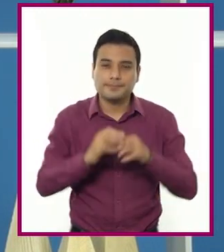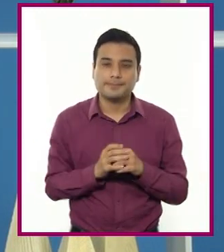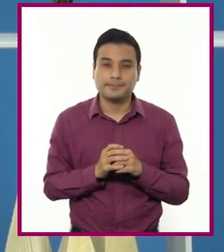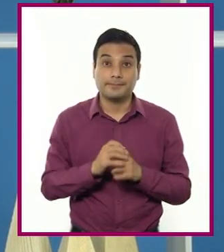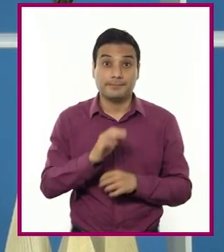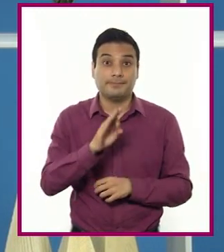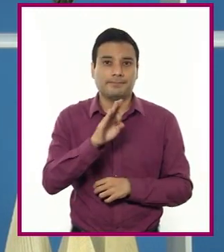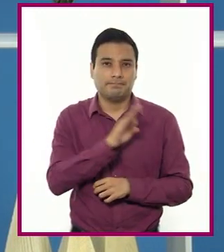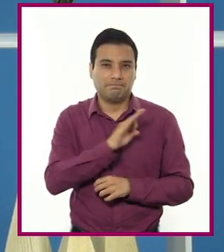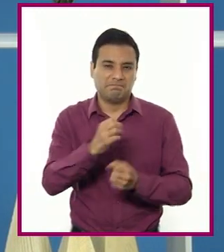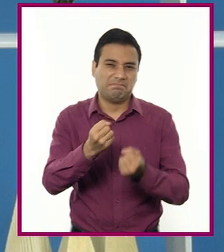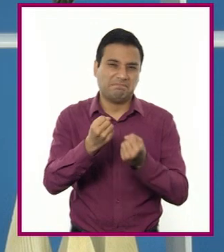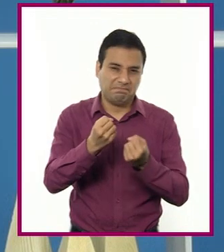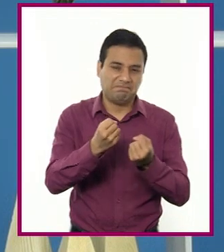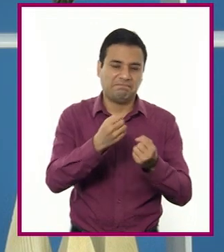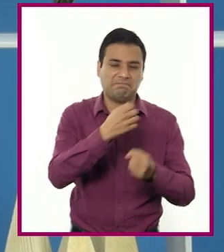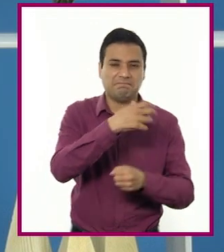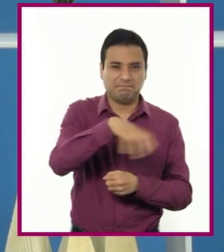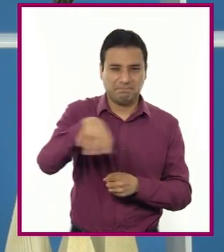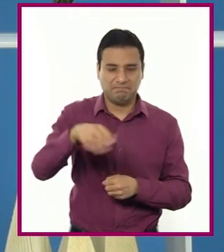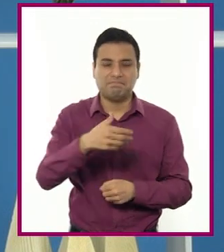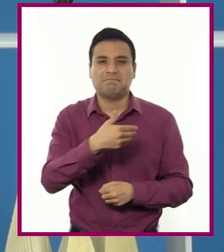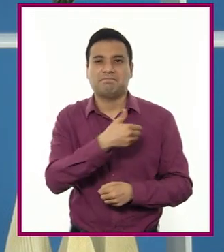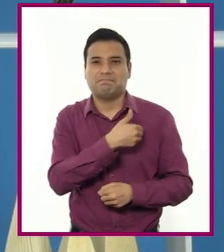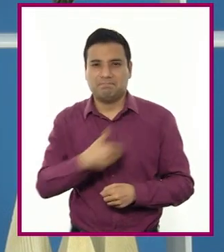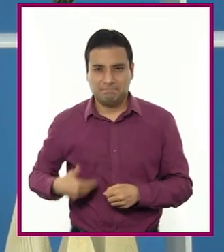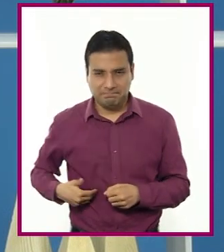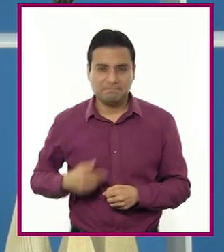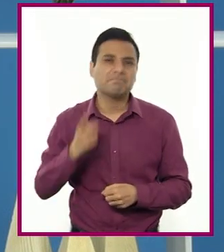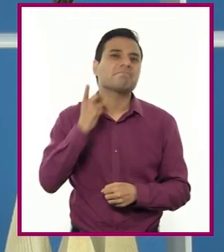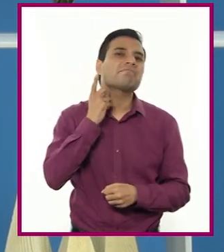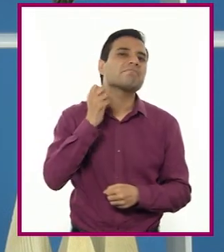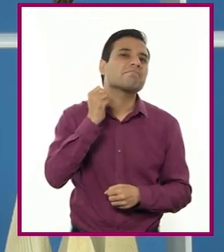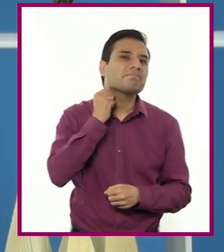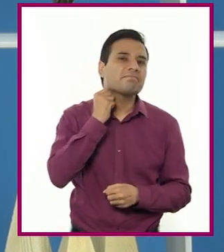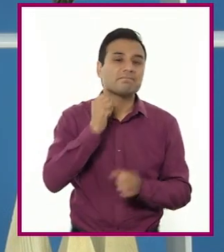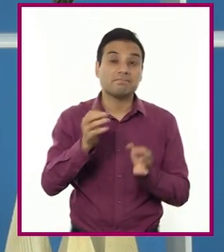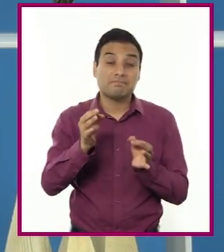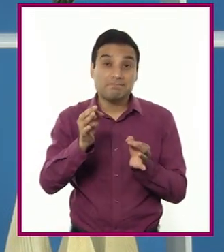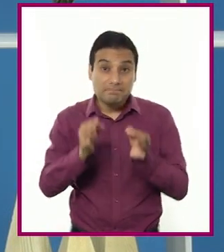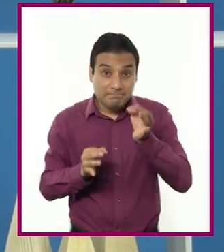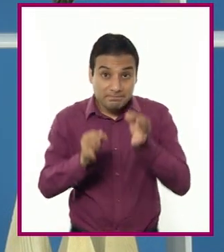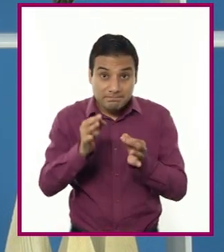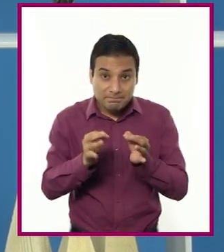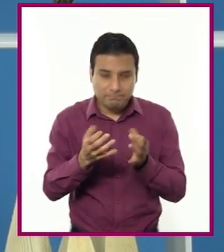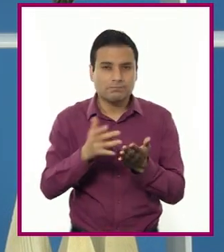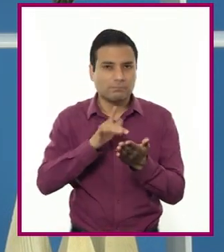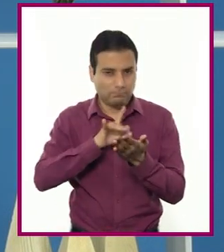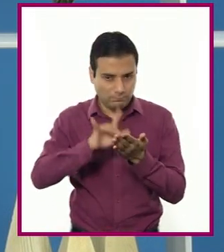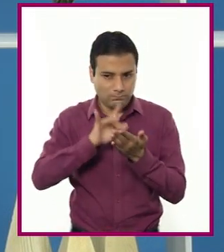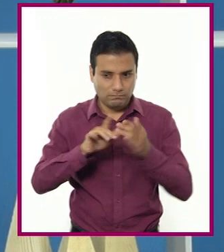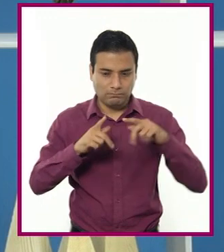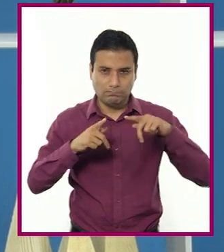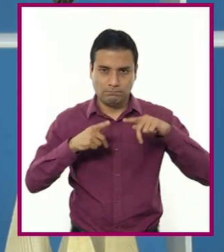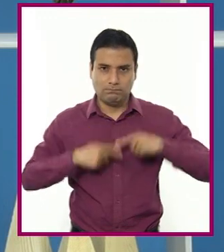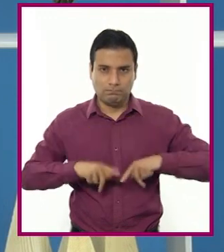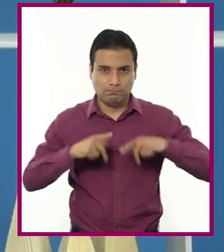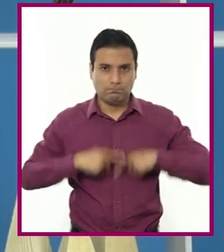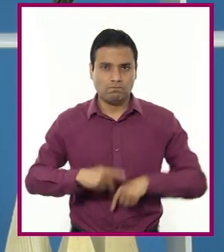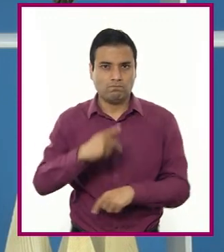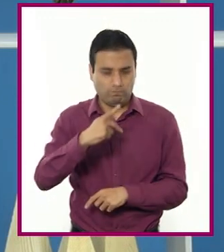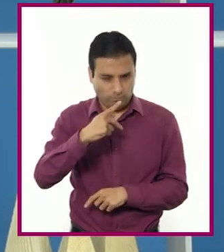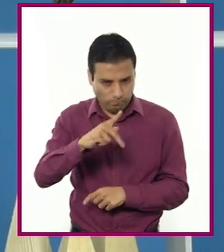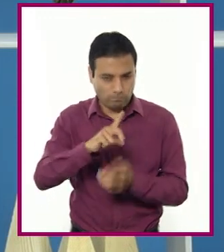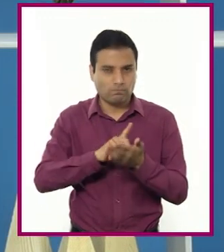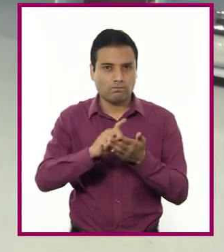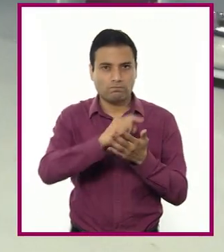poderes, ejecutivo, legislativo y judicial, ofrece a las y los ciudadanos oportunidades para garantizar